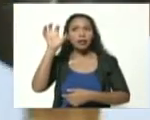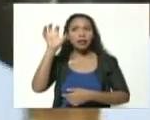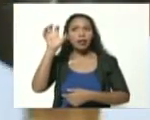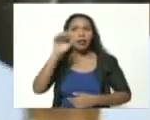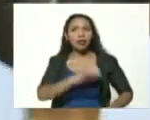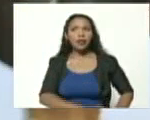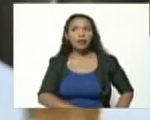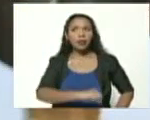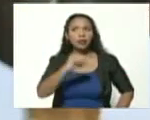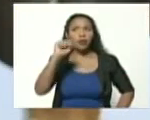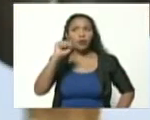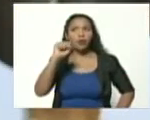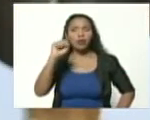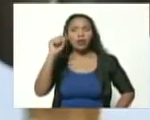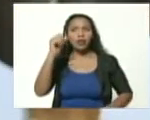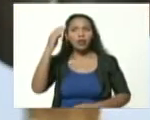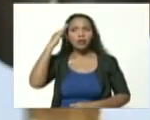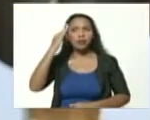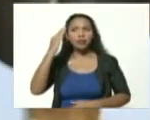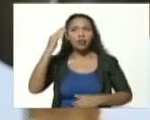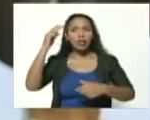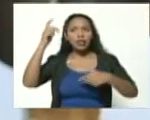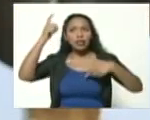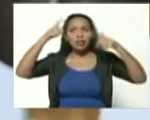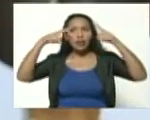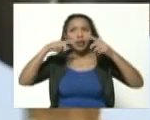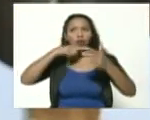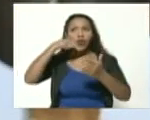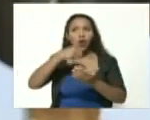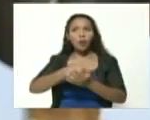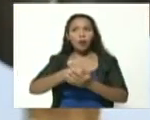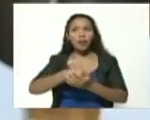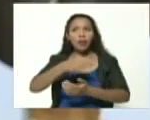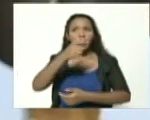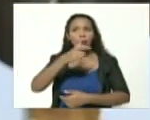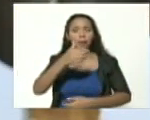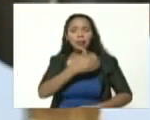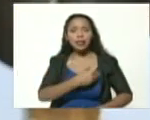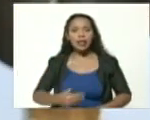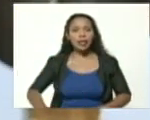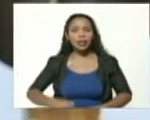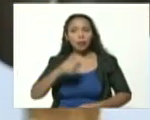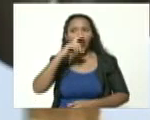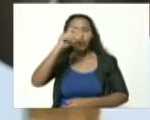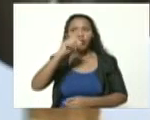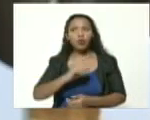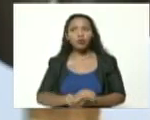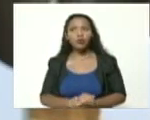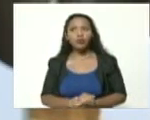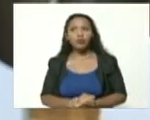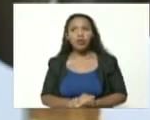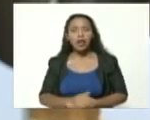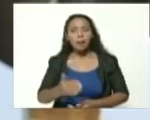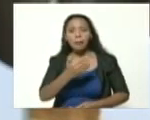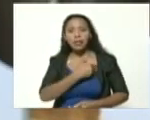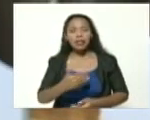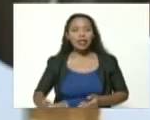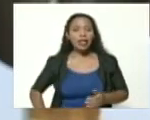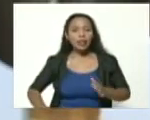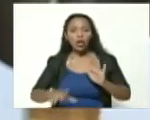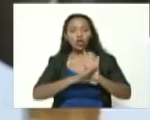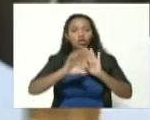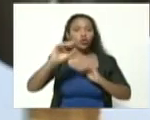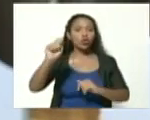Bolívar y del comandante supremo Hugo Chávez, en nombre del ciudadano Nicolás Maduro Moros, presidente constitucional